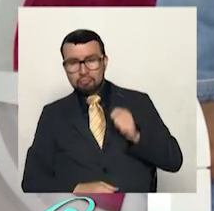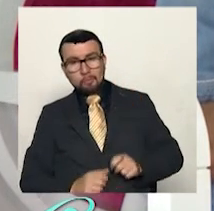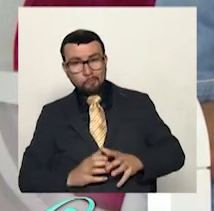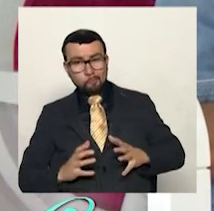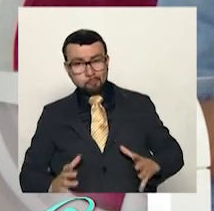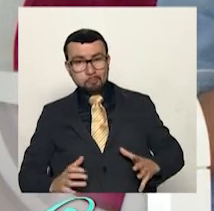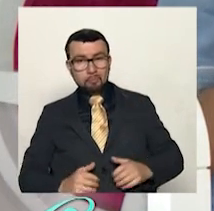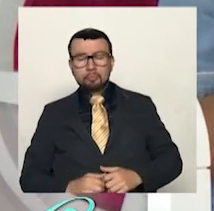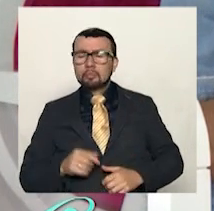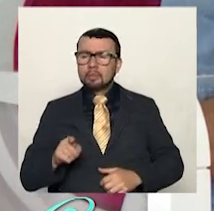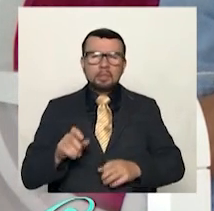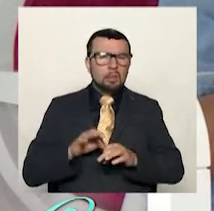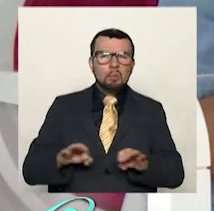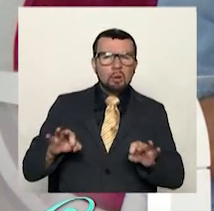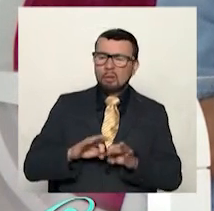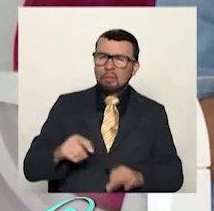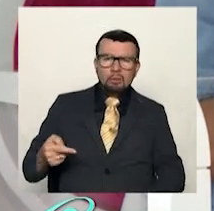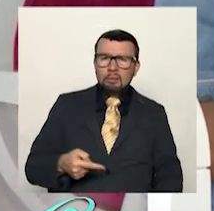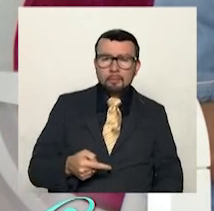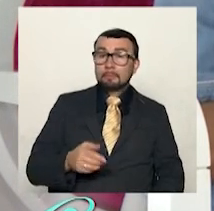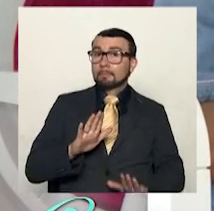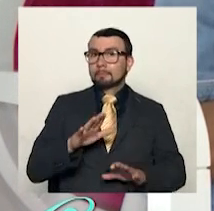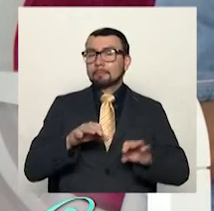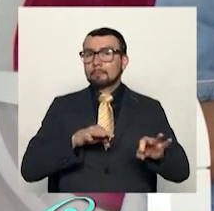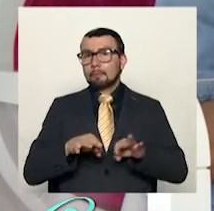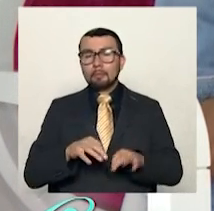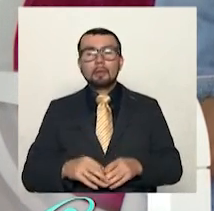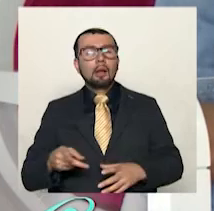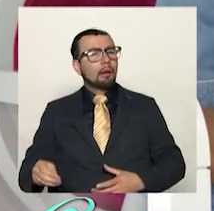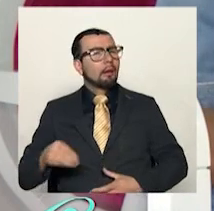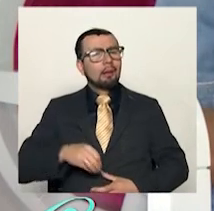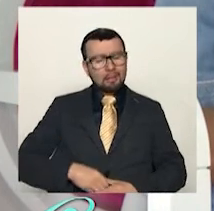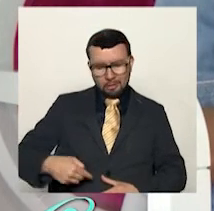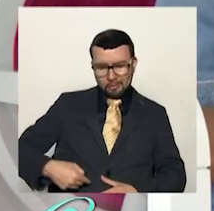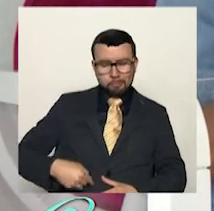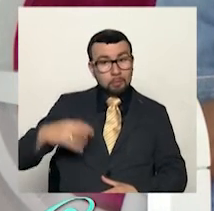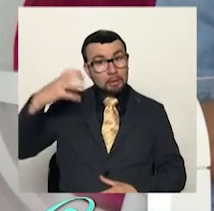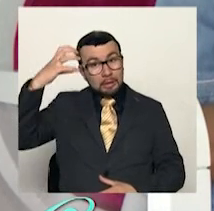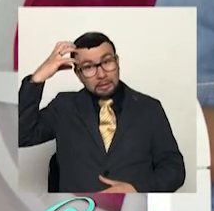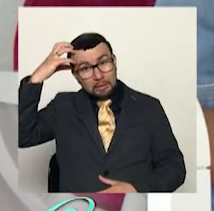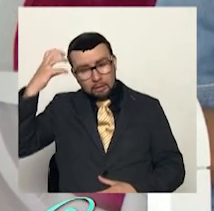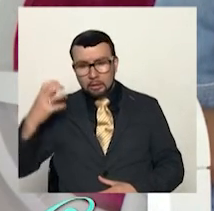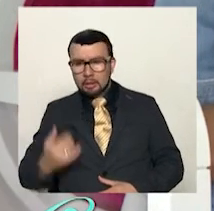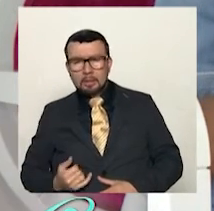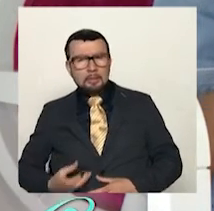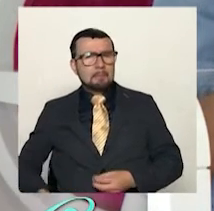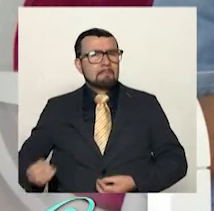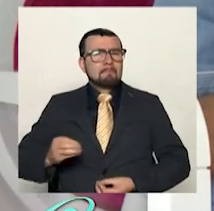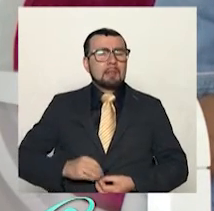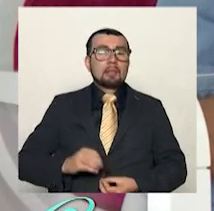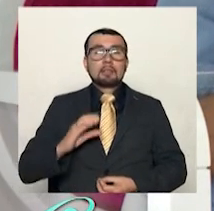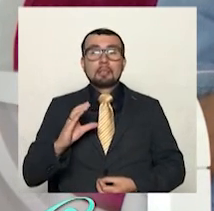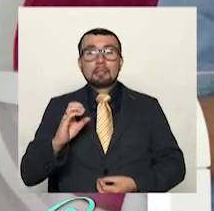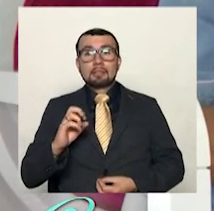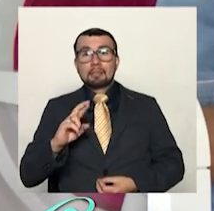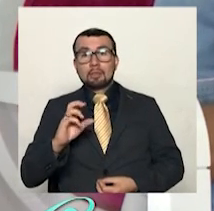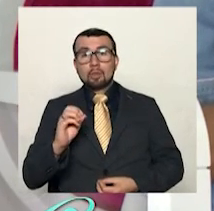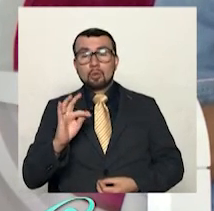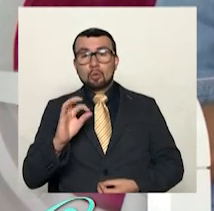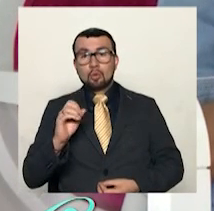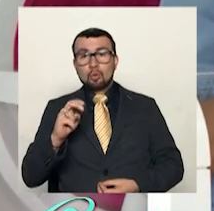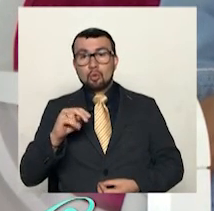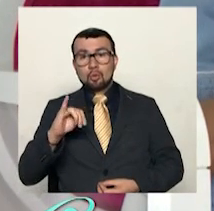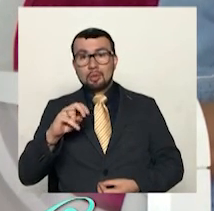importante de este cerebro. Imagínense que nosotros en el cerebro intestinal producimos mucho más serotonina que la que produce el